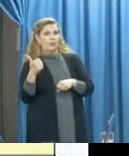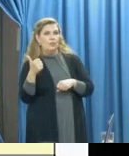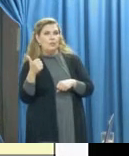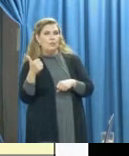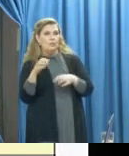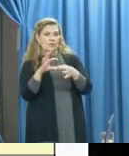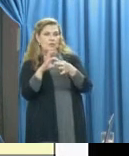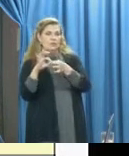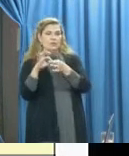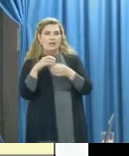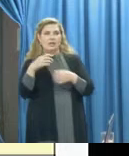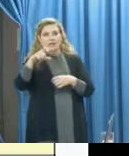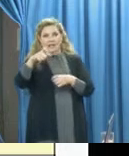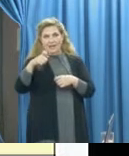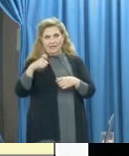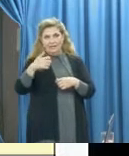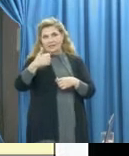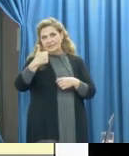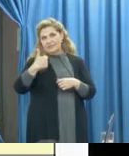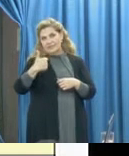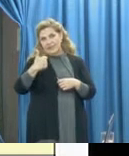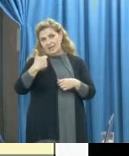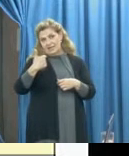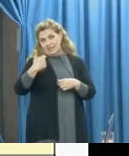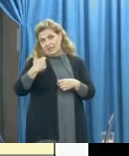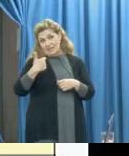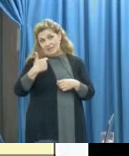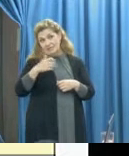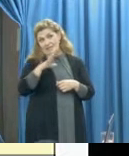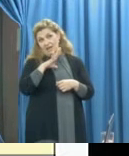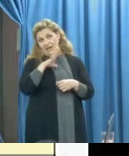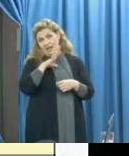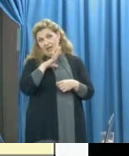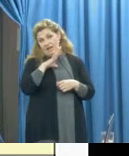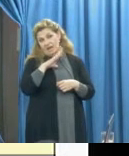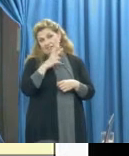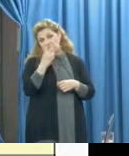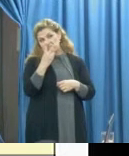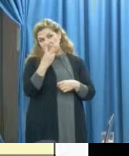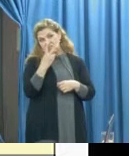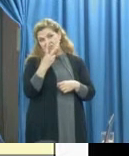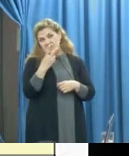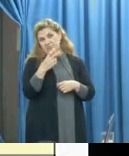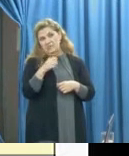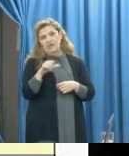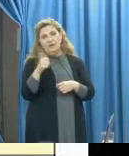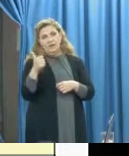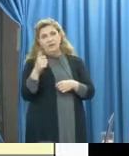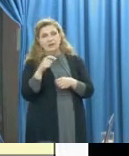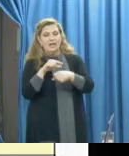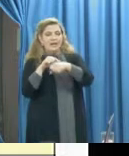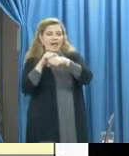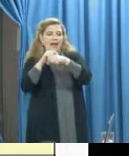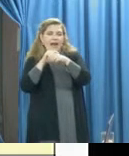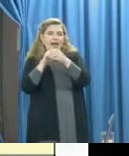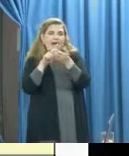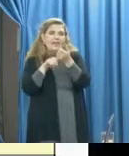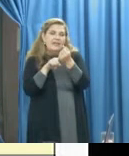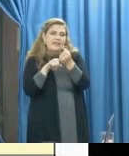Las ligadas al X, que son 6. Aquí solo pusieron las que tienen gen asociado y las mitocondriales. Pero